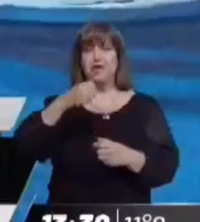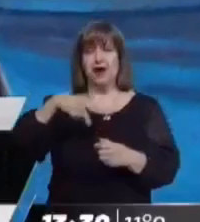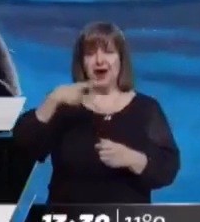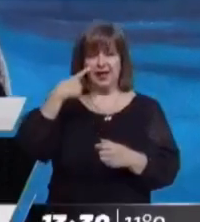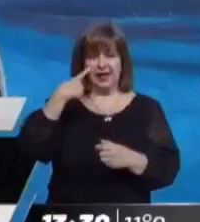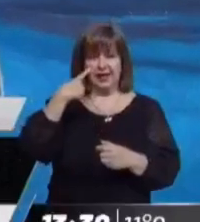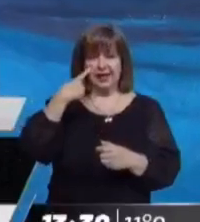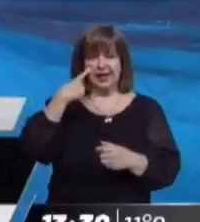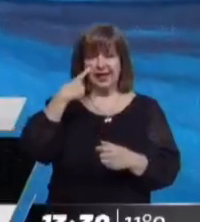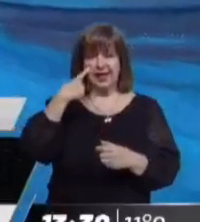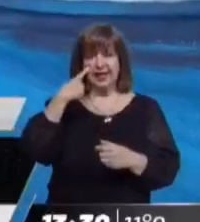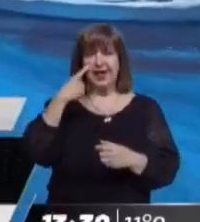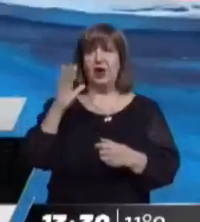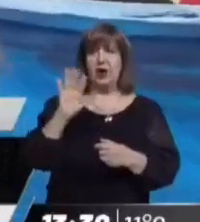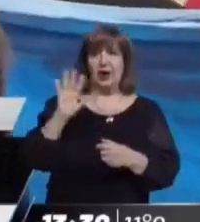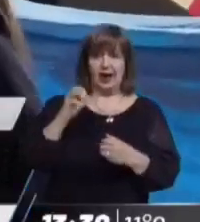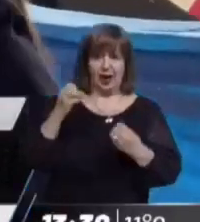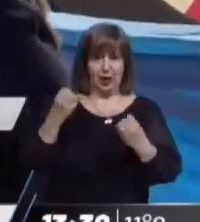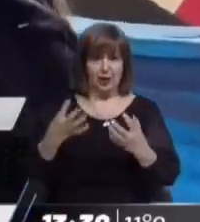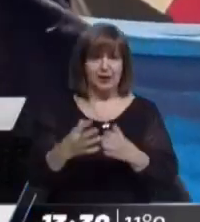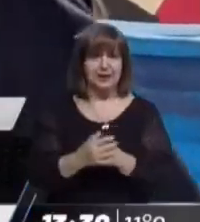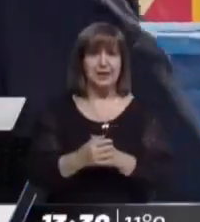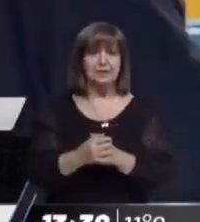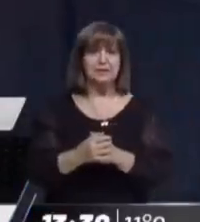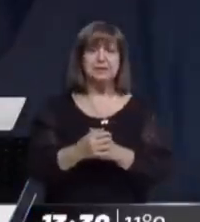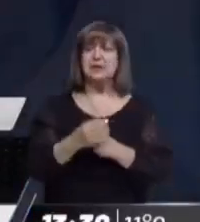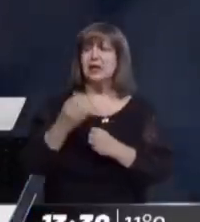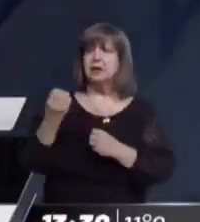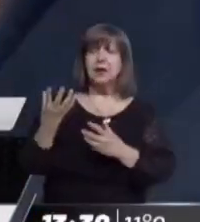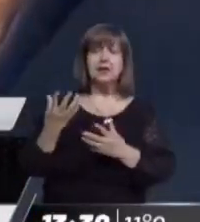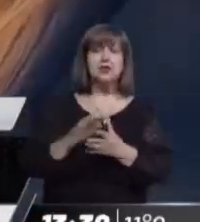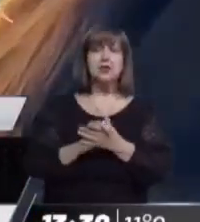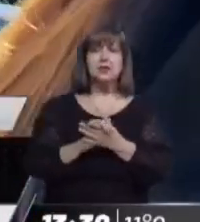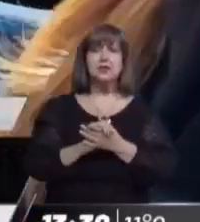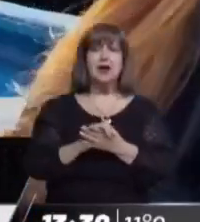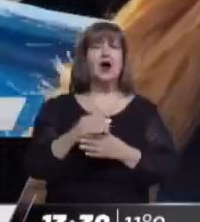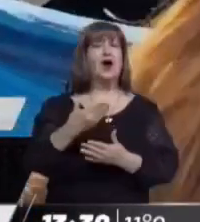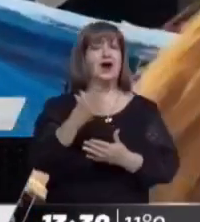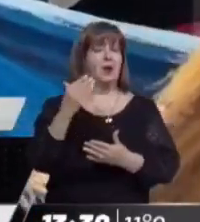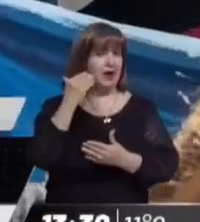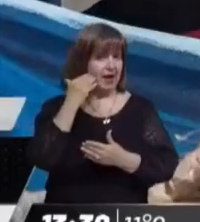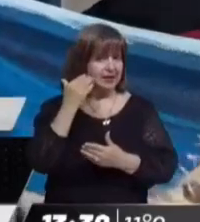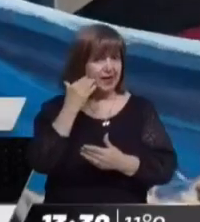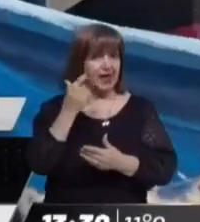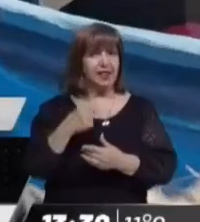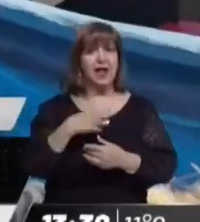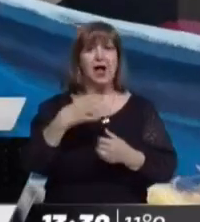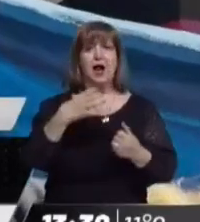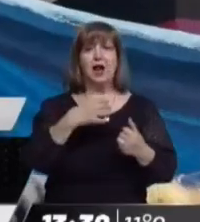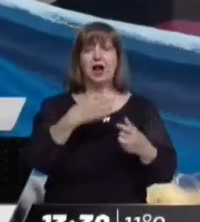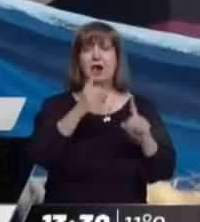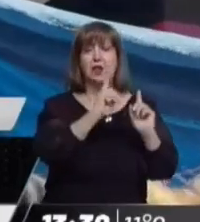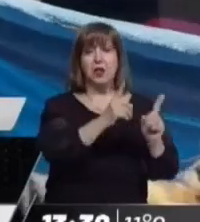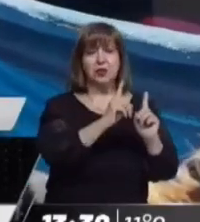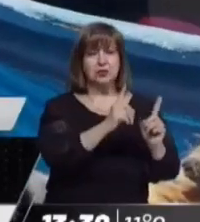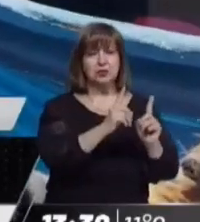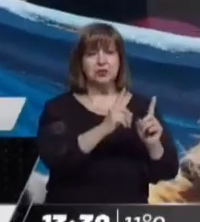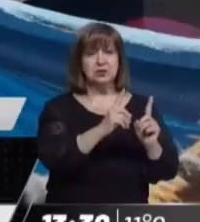¿Qué tal? ¿Cómo le va? Diré, bueno, los chicos no vinieron. Hola, buenas tardes. Sí, hemos los docentes.